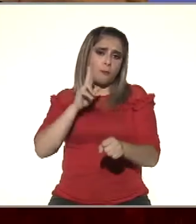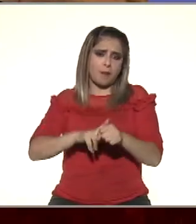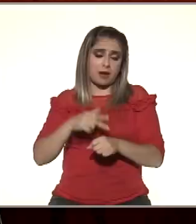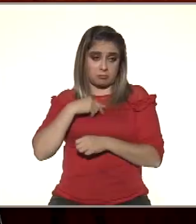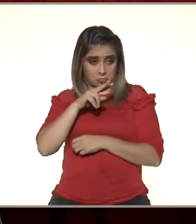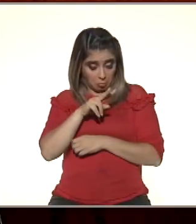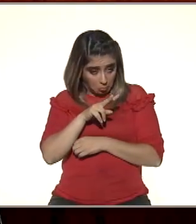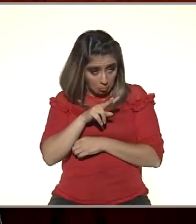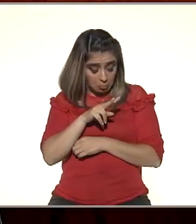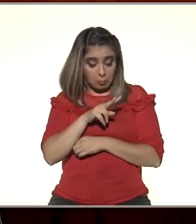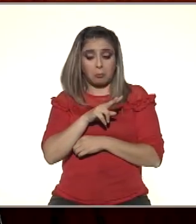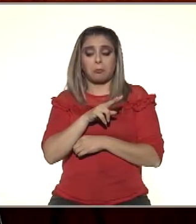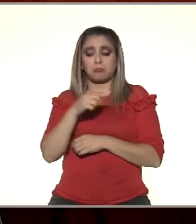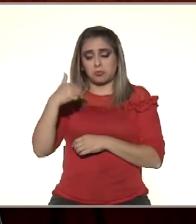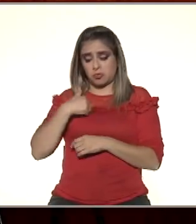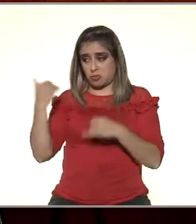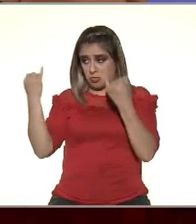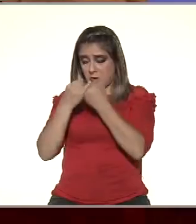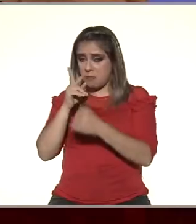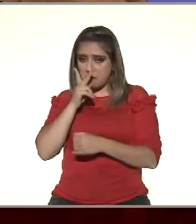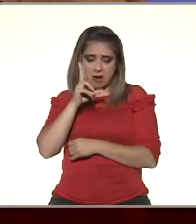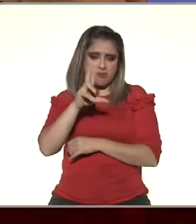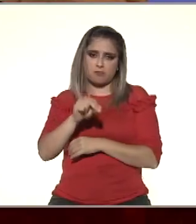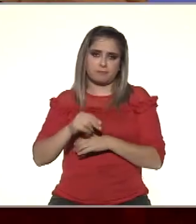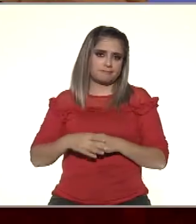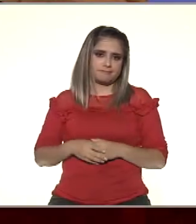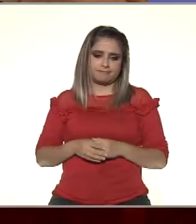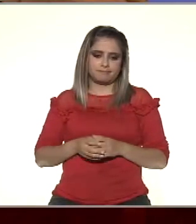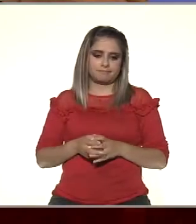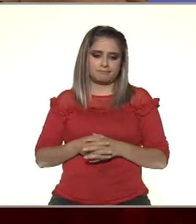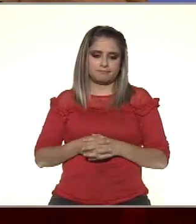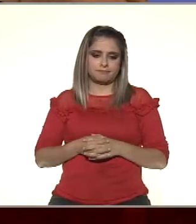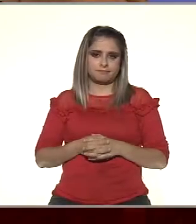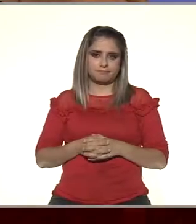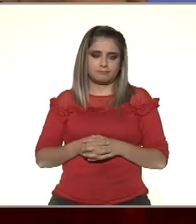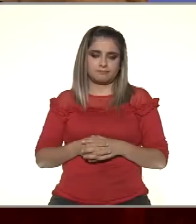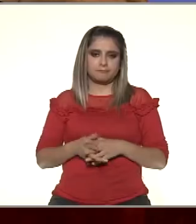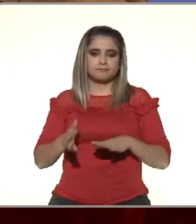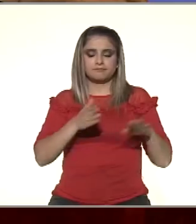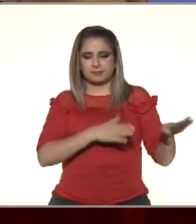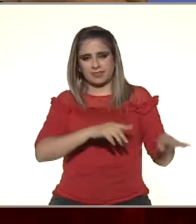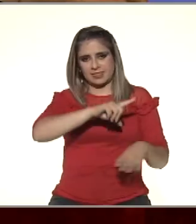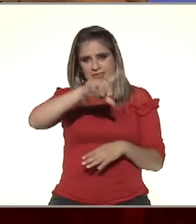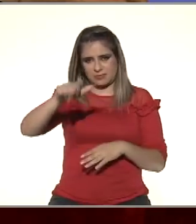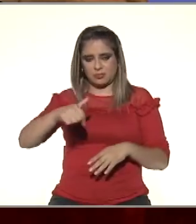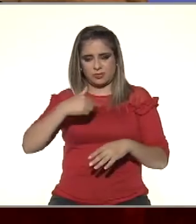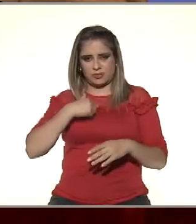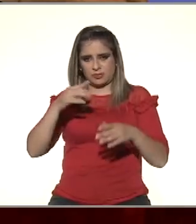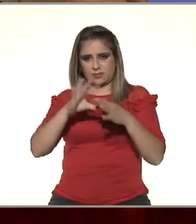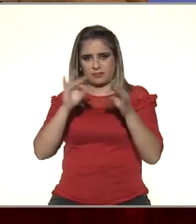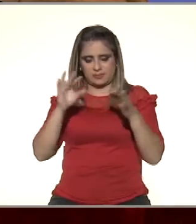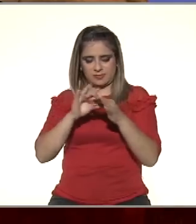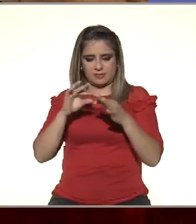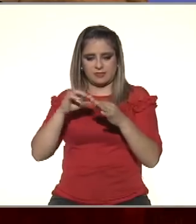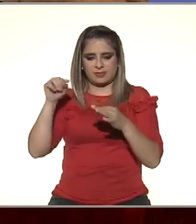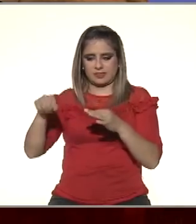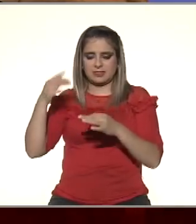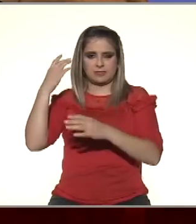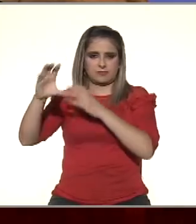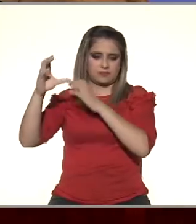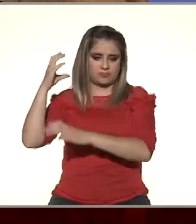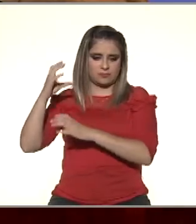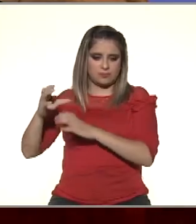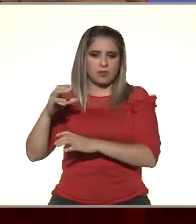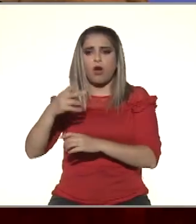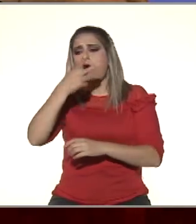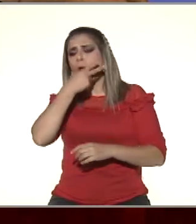de no ser como mi papá. Y bueno, más adelante voy a retomar esta perspectiva o estas ideas que siguen imperando de, pues